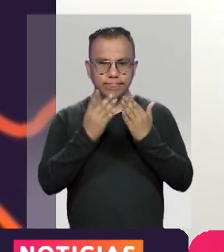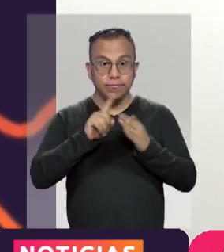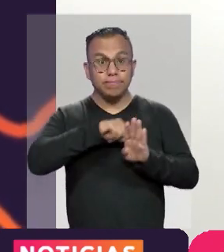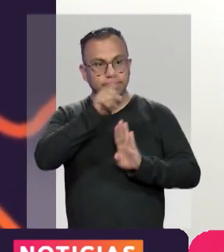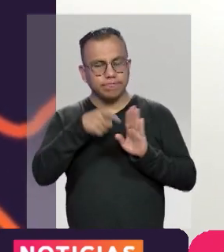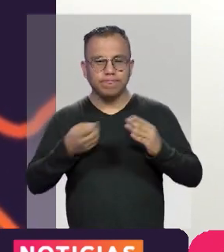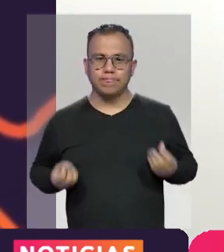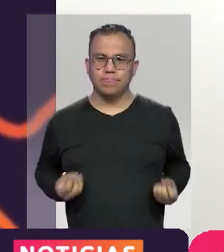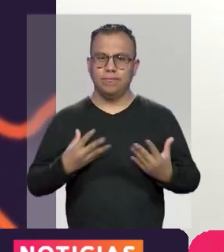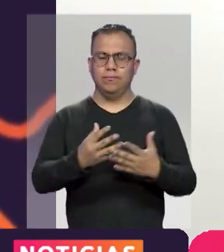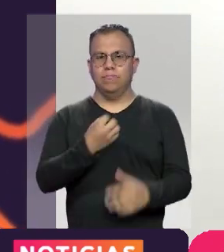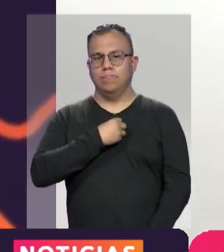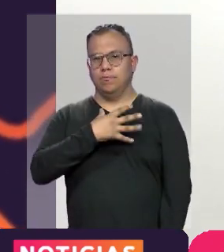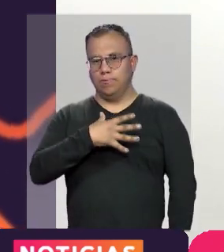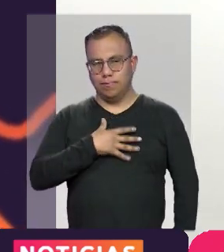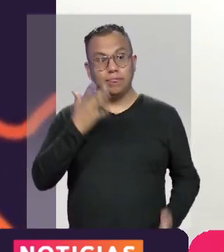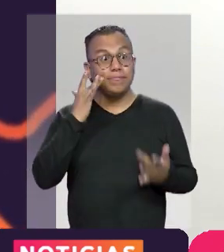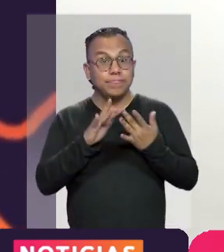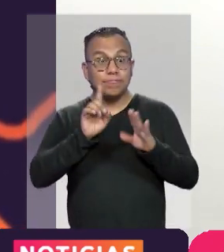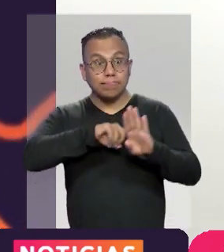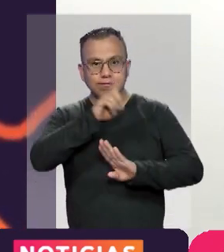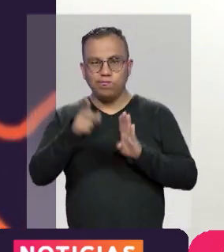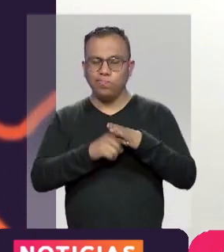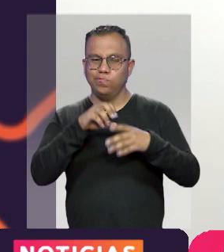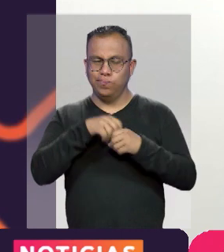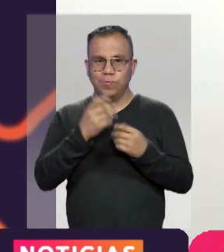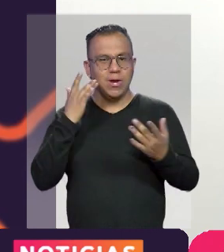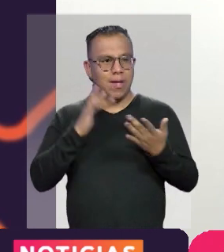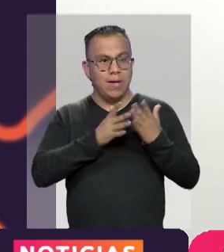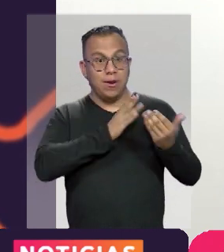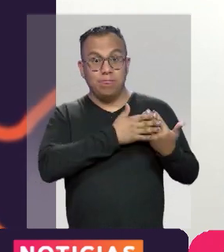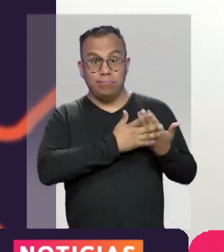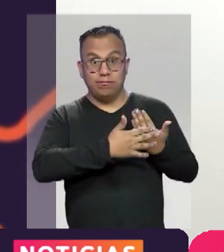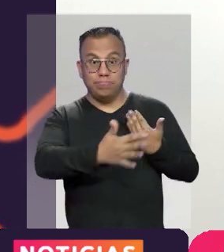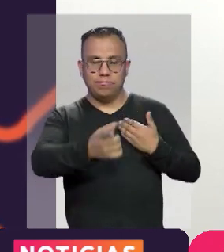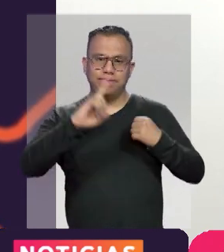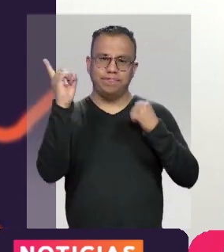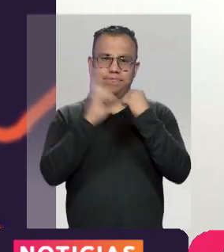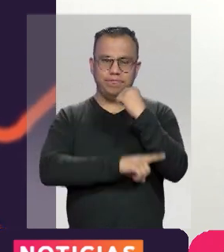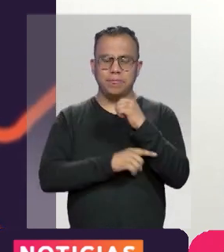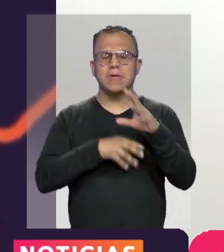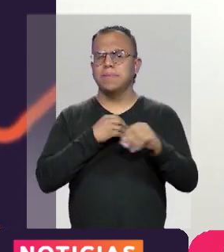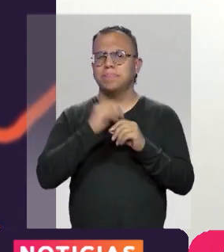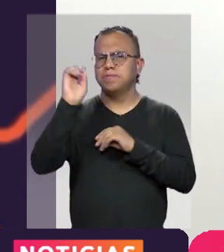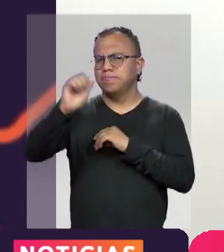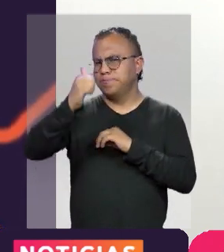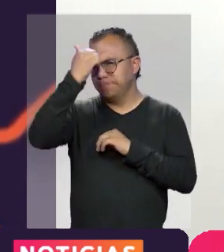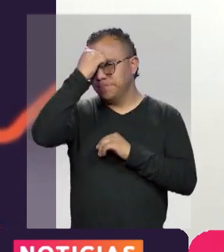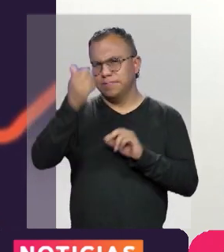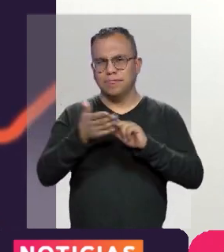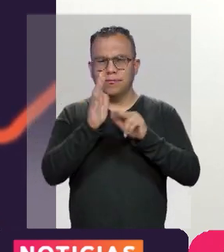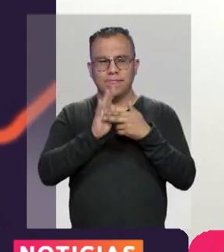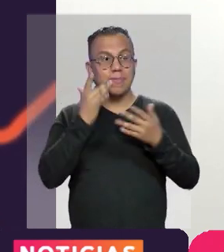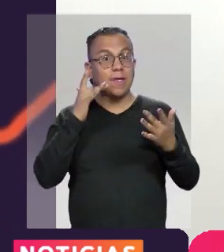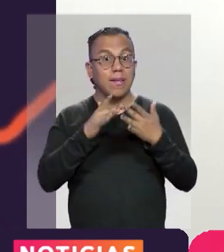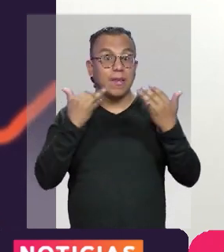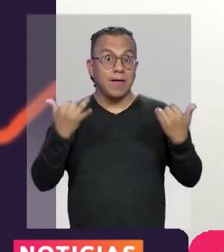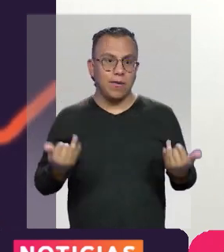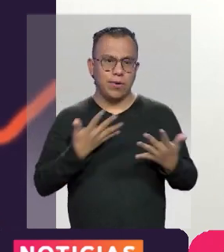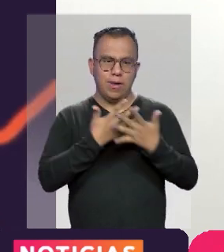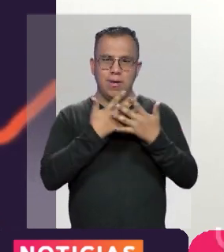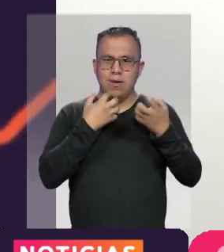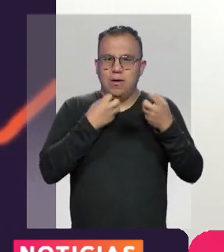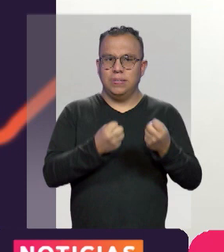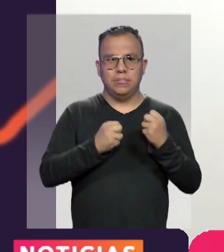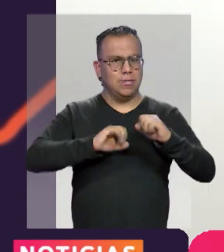dar oportunidades cuando terminen de pagar allí su condena. Y esto es fundamental porque, si vemos, esta es una de las pocas cárceles